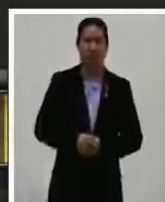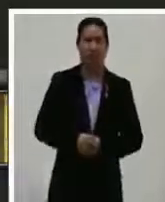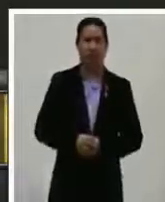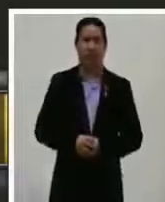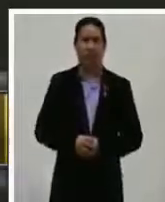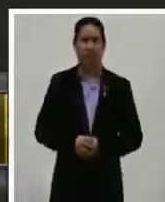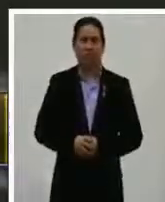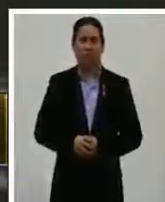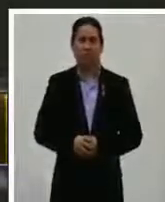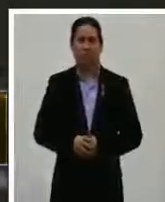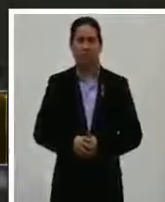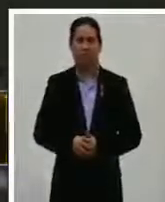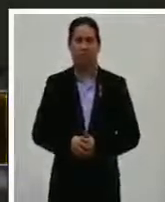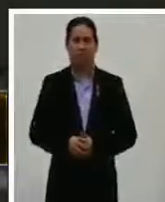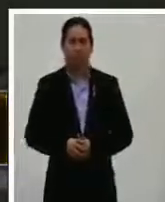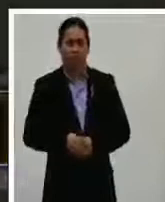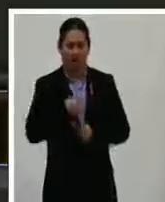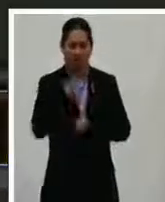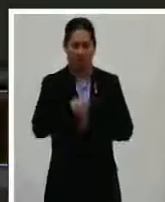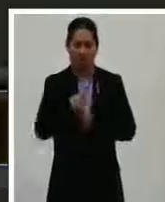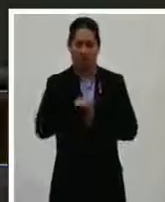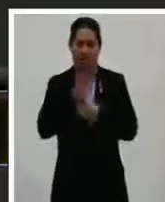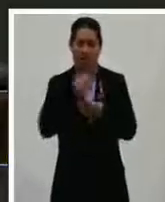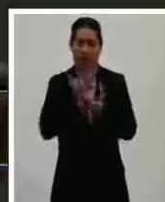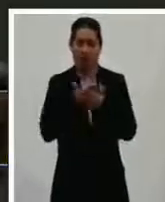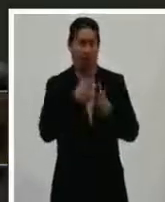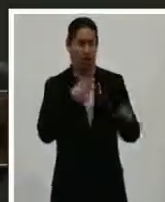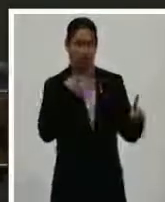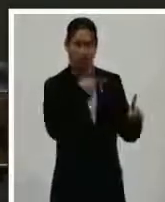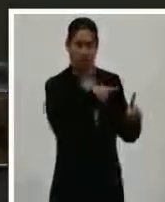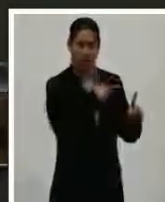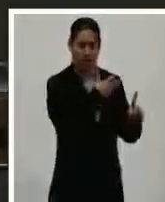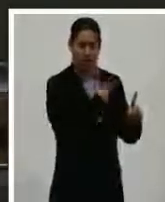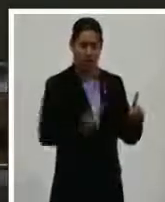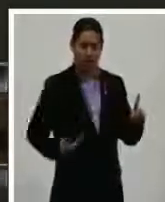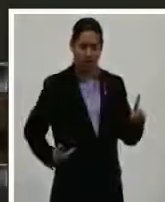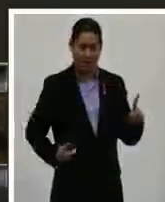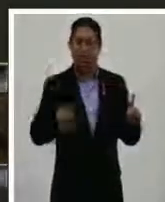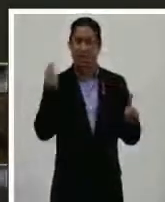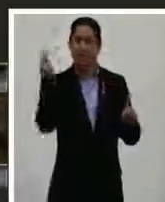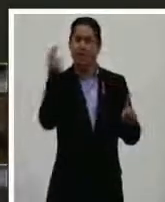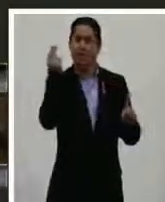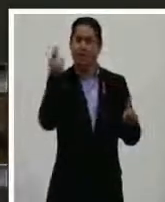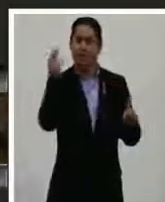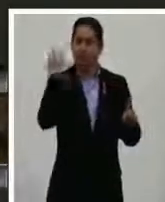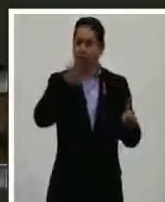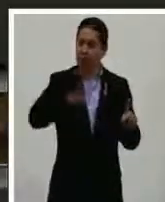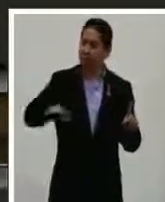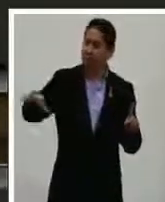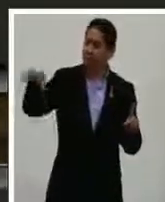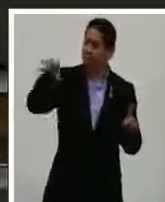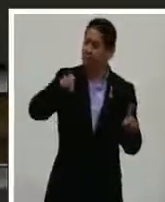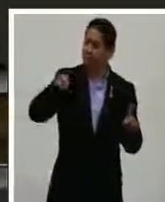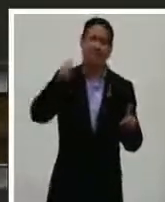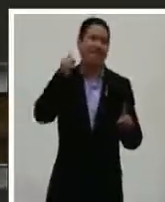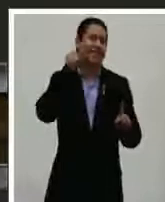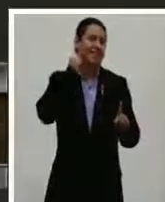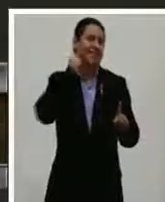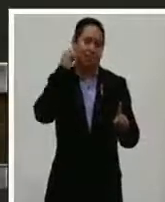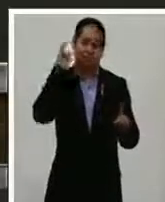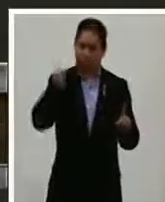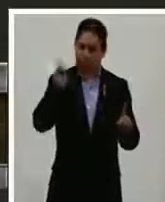pueda proceder un delito en contra el presidente de la república se necesita que la mayoría de la cámara de senadores